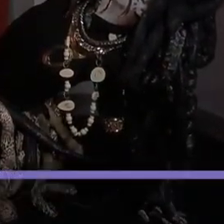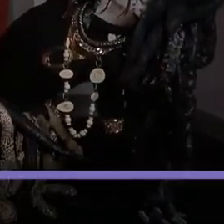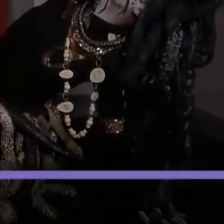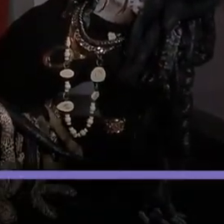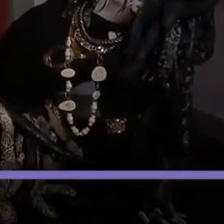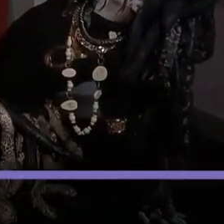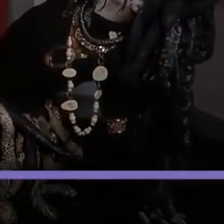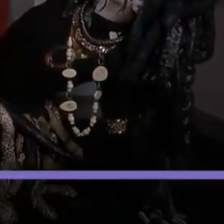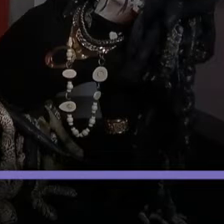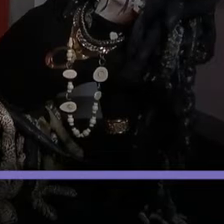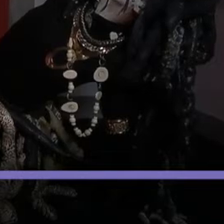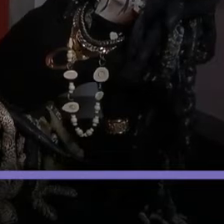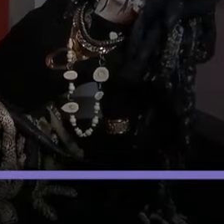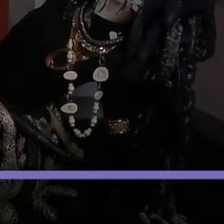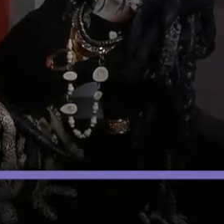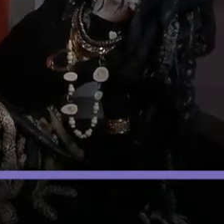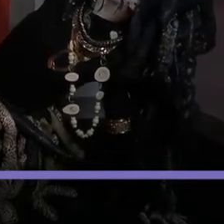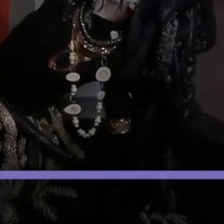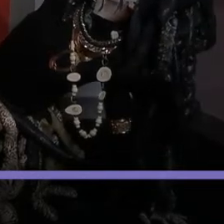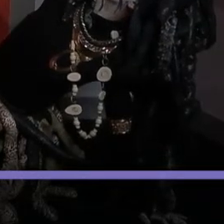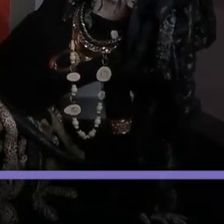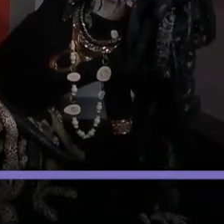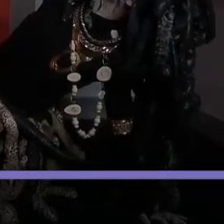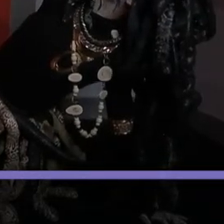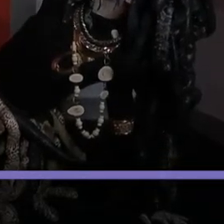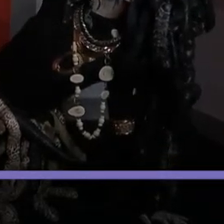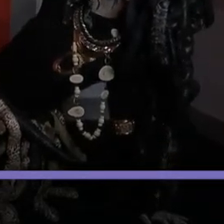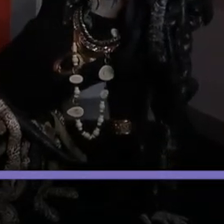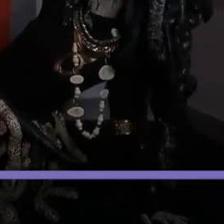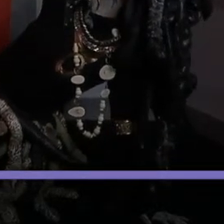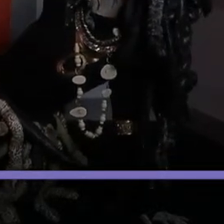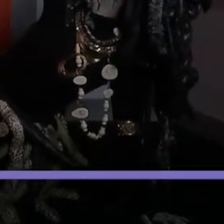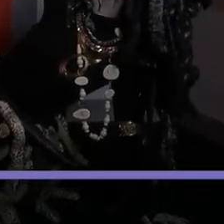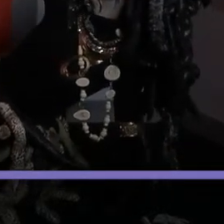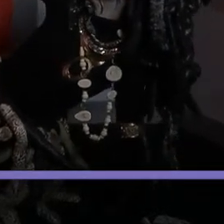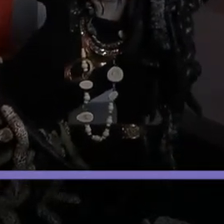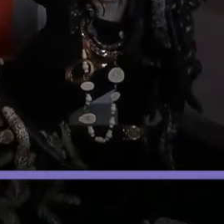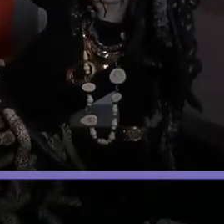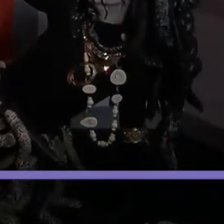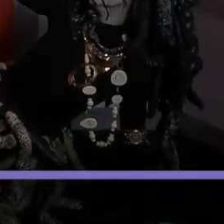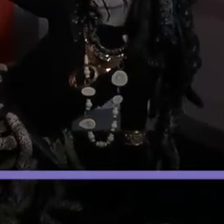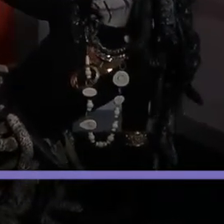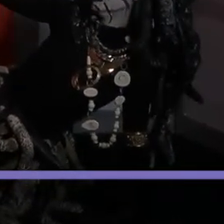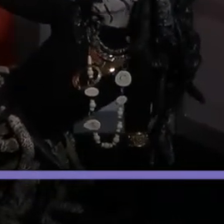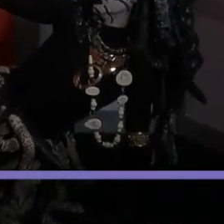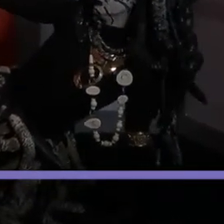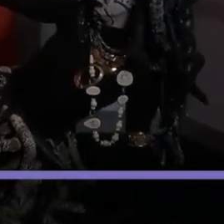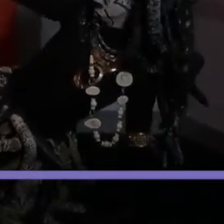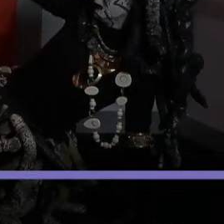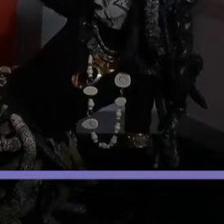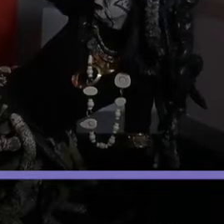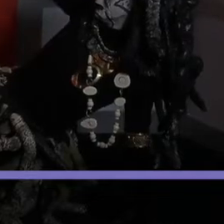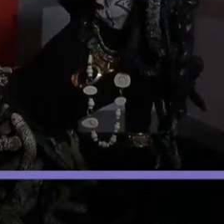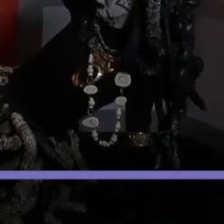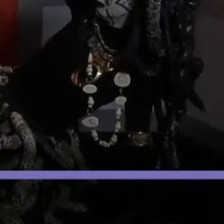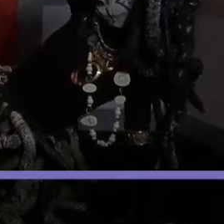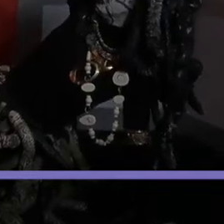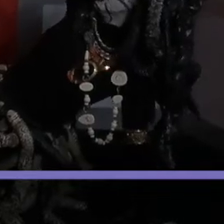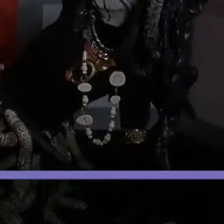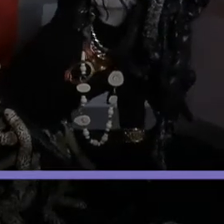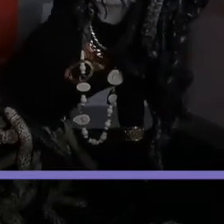El azul del cielo es el sueño eterno del